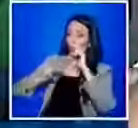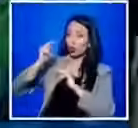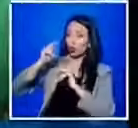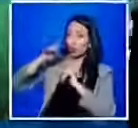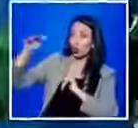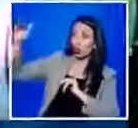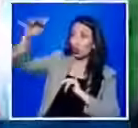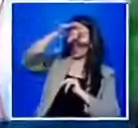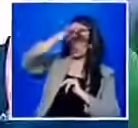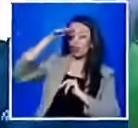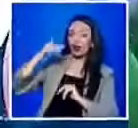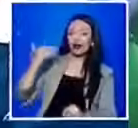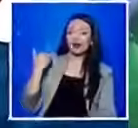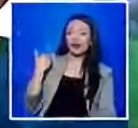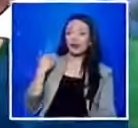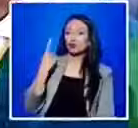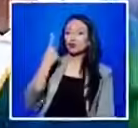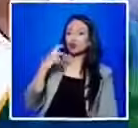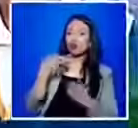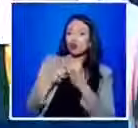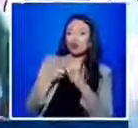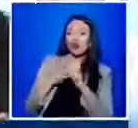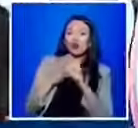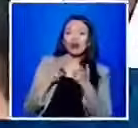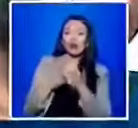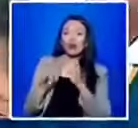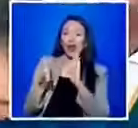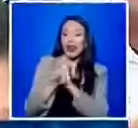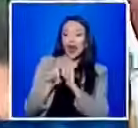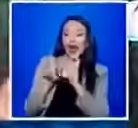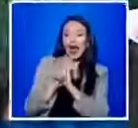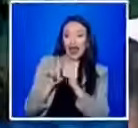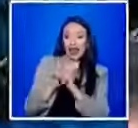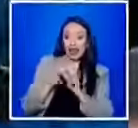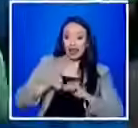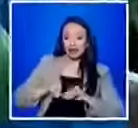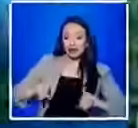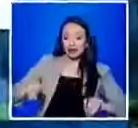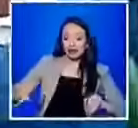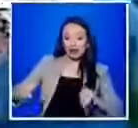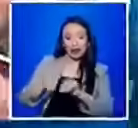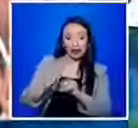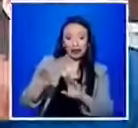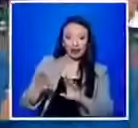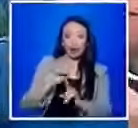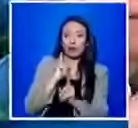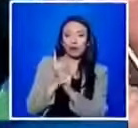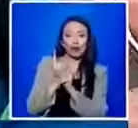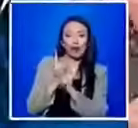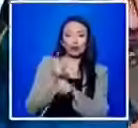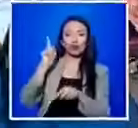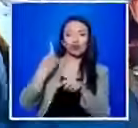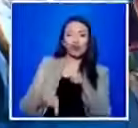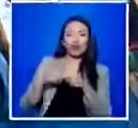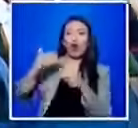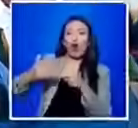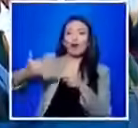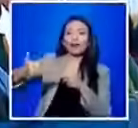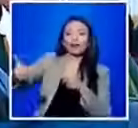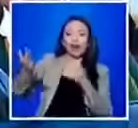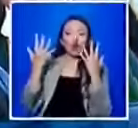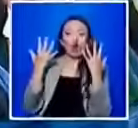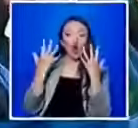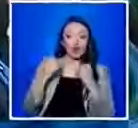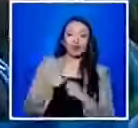de un problema de legalización del predio, entonces por eso no se puede seguir avanzando en